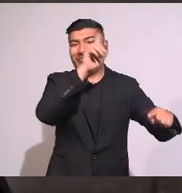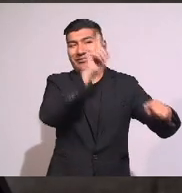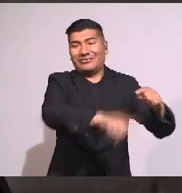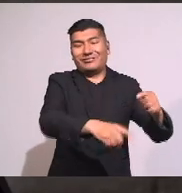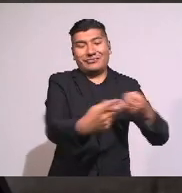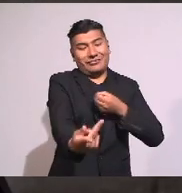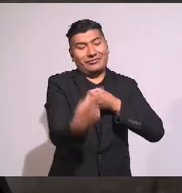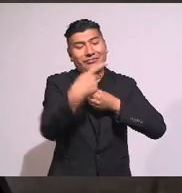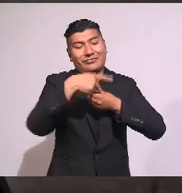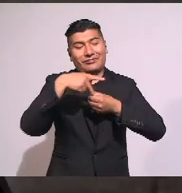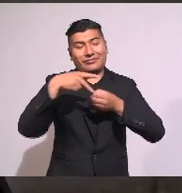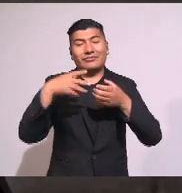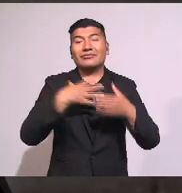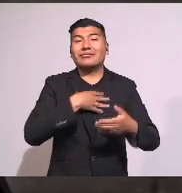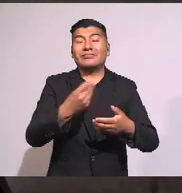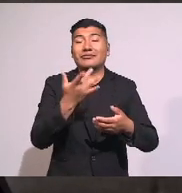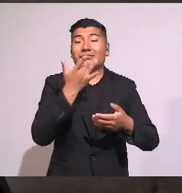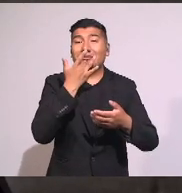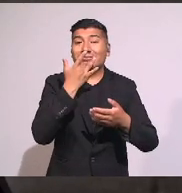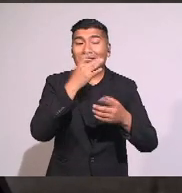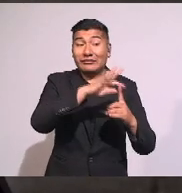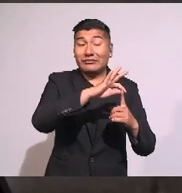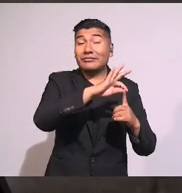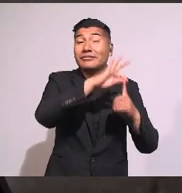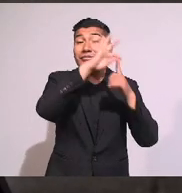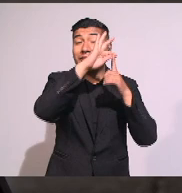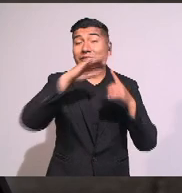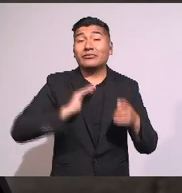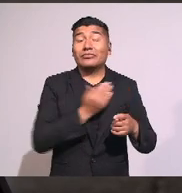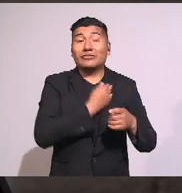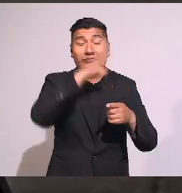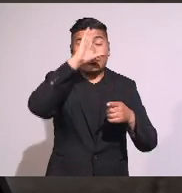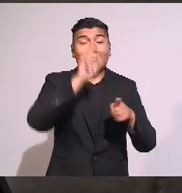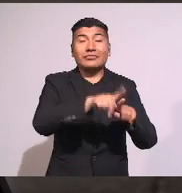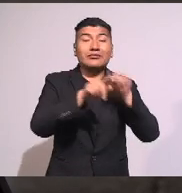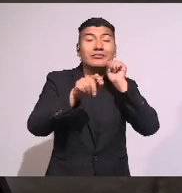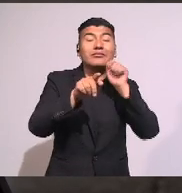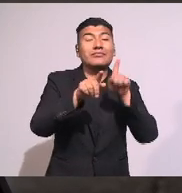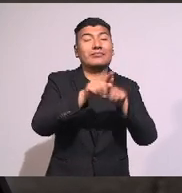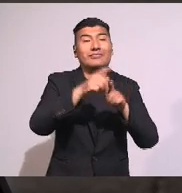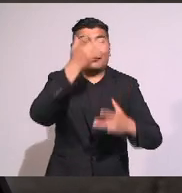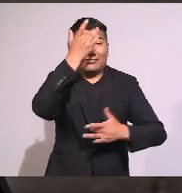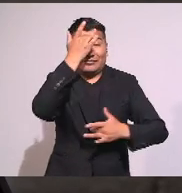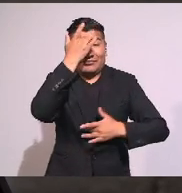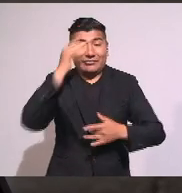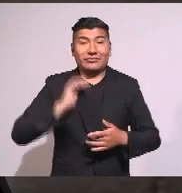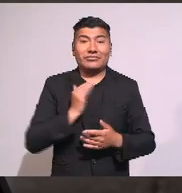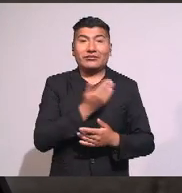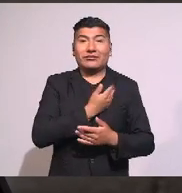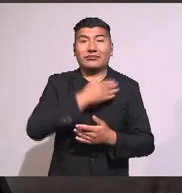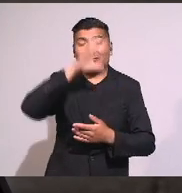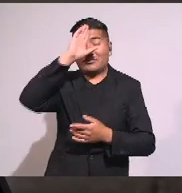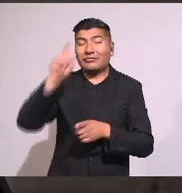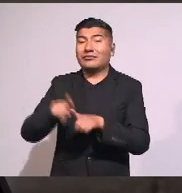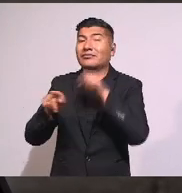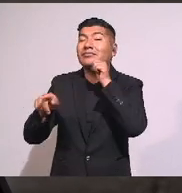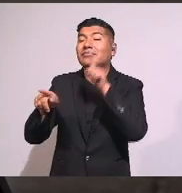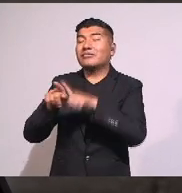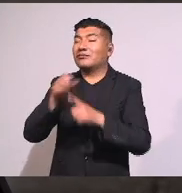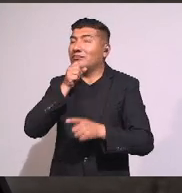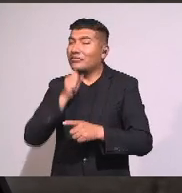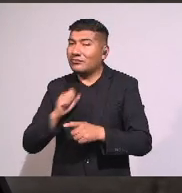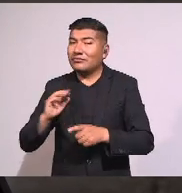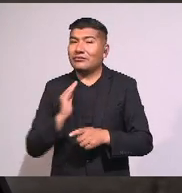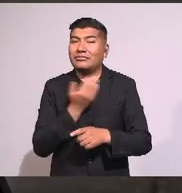la Eucaristía, especialmente a nuestros hermanos enfermos, nuestros hermanos ancianos y